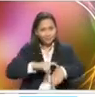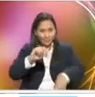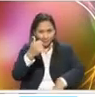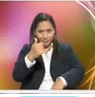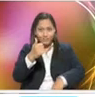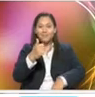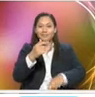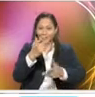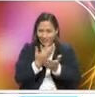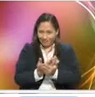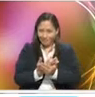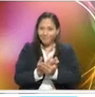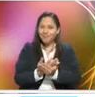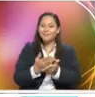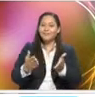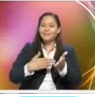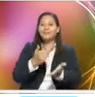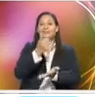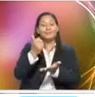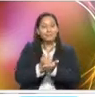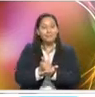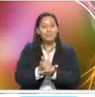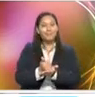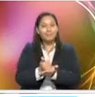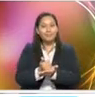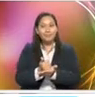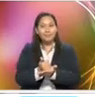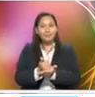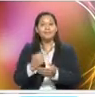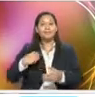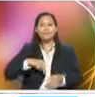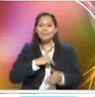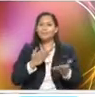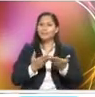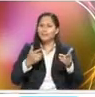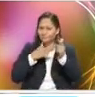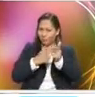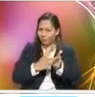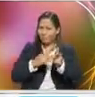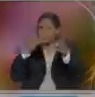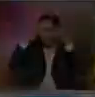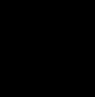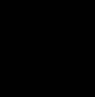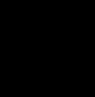11 los esperamos en Cocina Capital. Muy bien, no se Y vayan. nosotros Buenísimo. continuamos, chef. Muchísimas Órale. Muy gracias. bien.